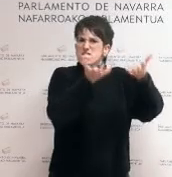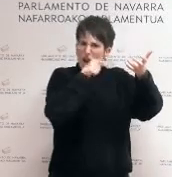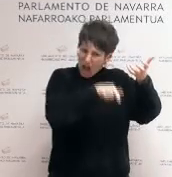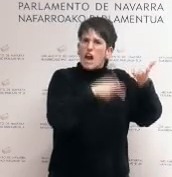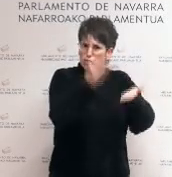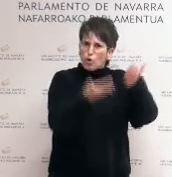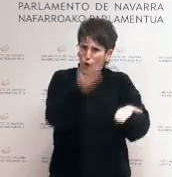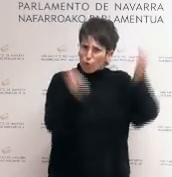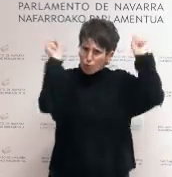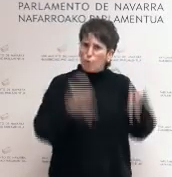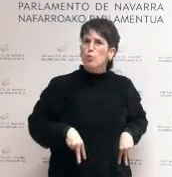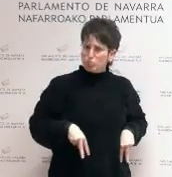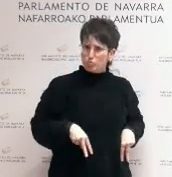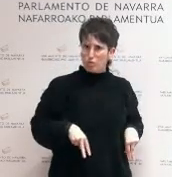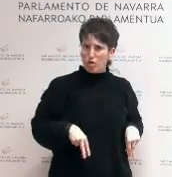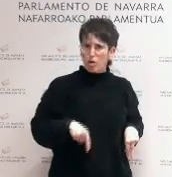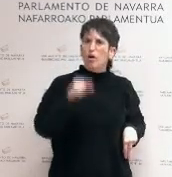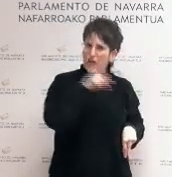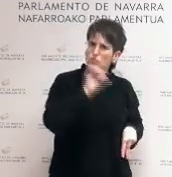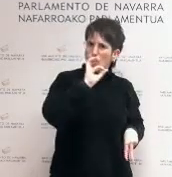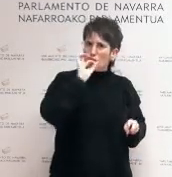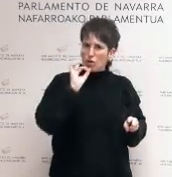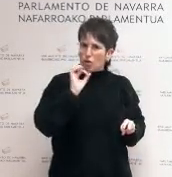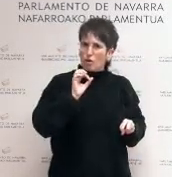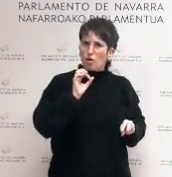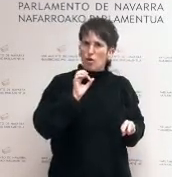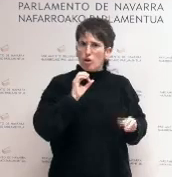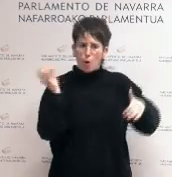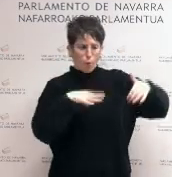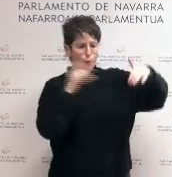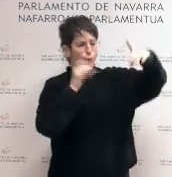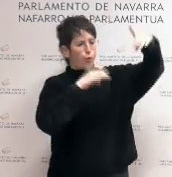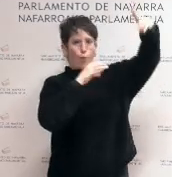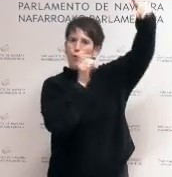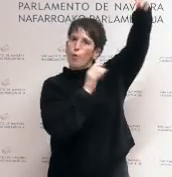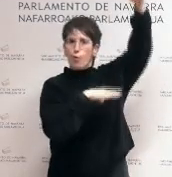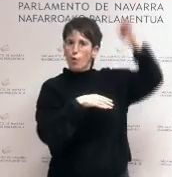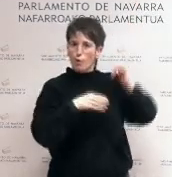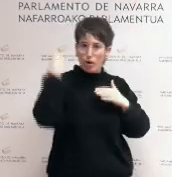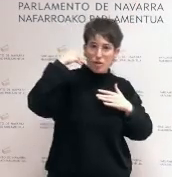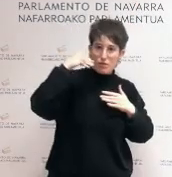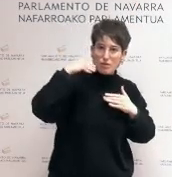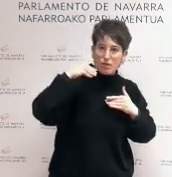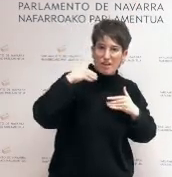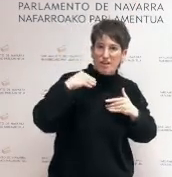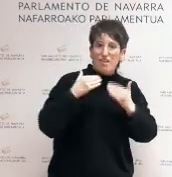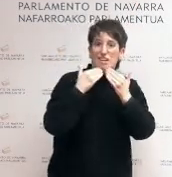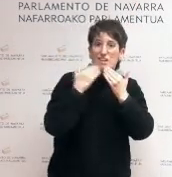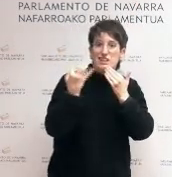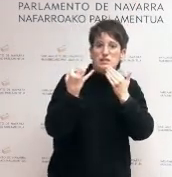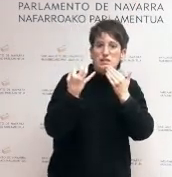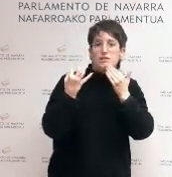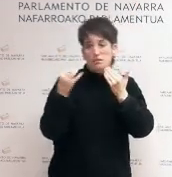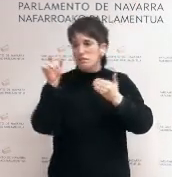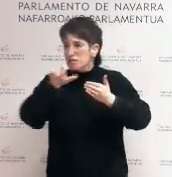injusto. Se está enriqueciendo las arcas forales injustamente gracias a la pérdida del poder adquisitivo